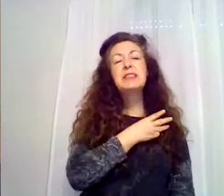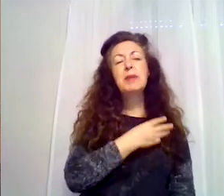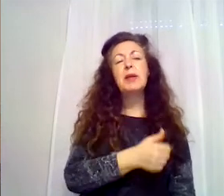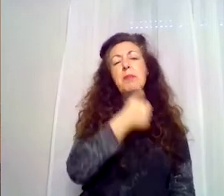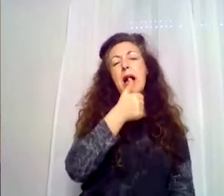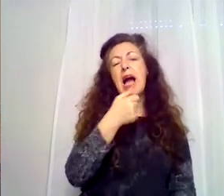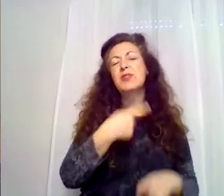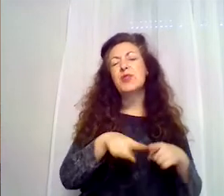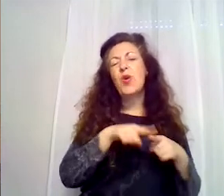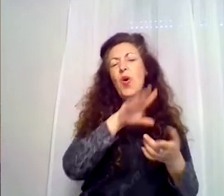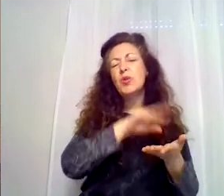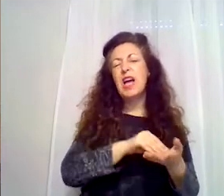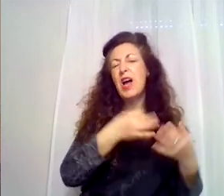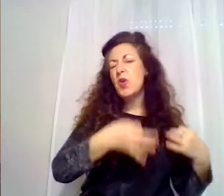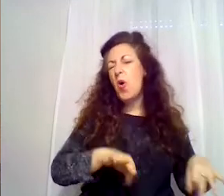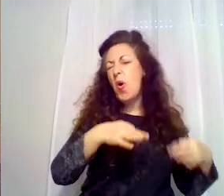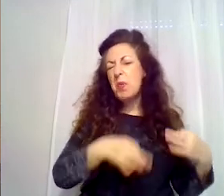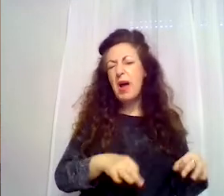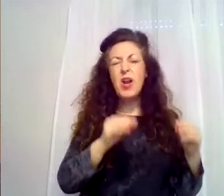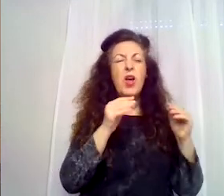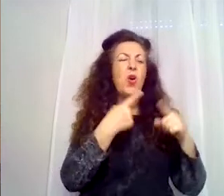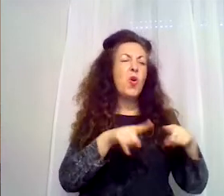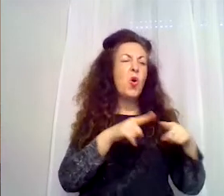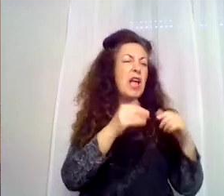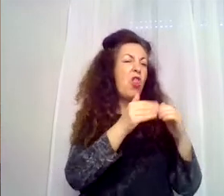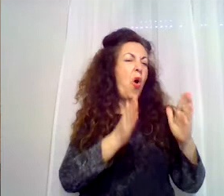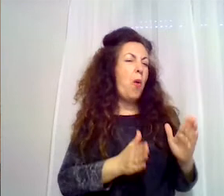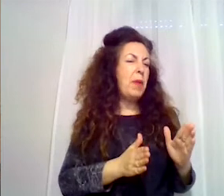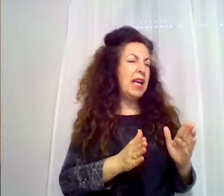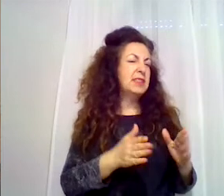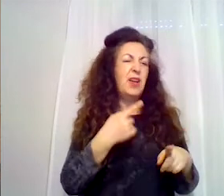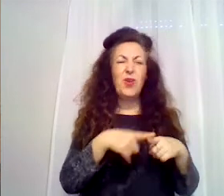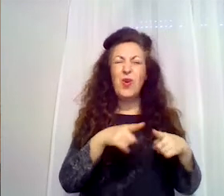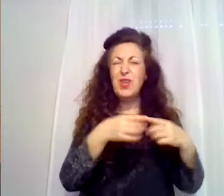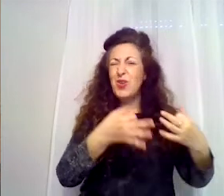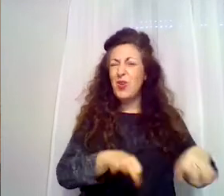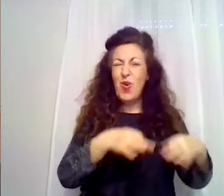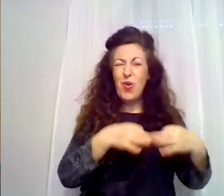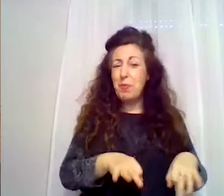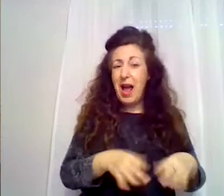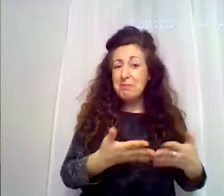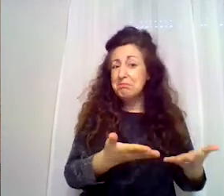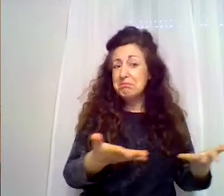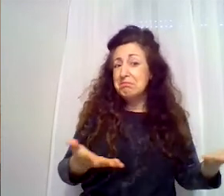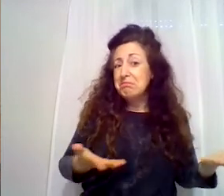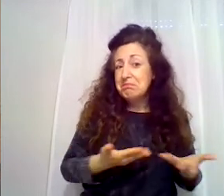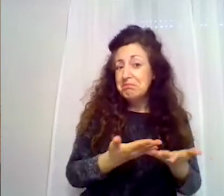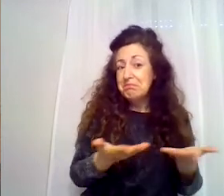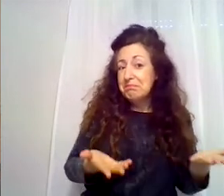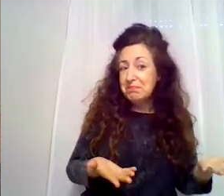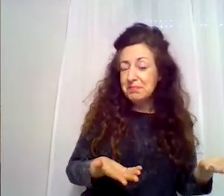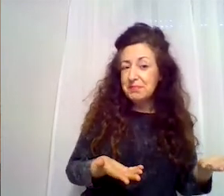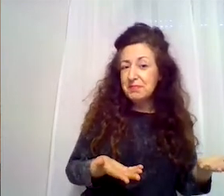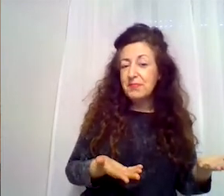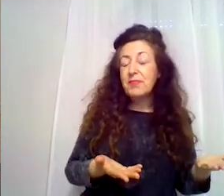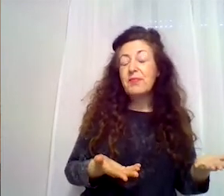vida de Marlowe y que, conociendo la vida de Marlowe, puede escribir lo que me nutre, me destruye. A lo